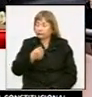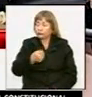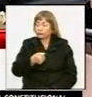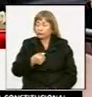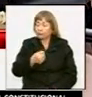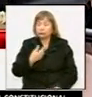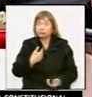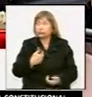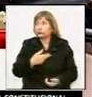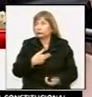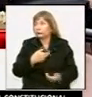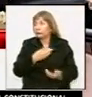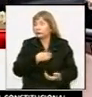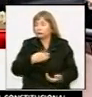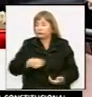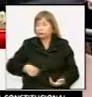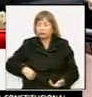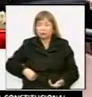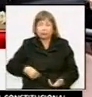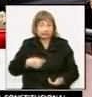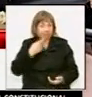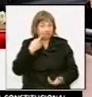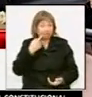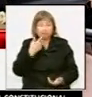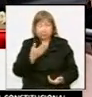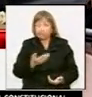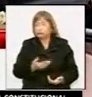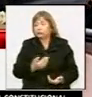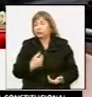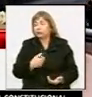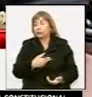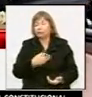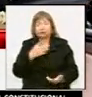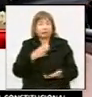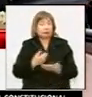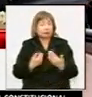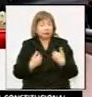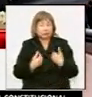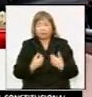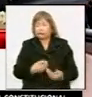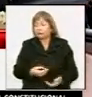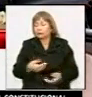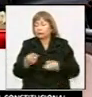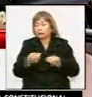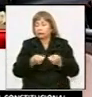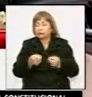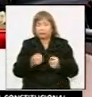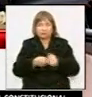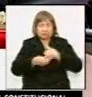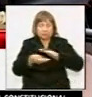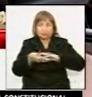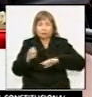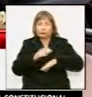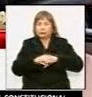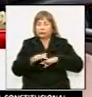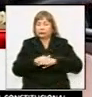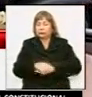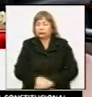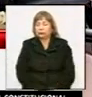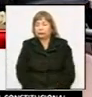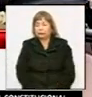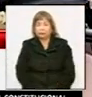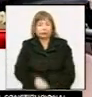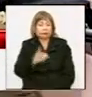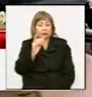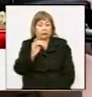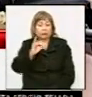presidente regional, el ministro también confía en sus funcionarios. Pero si tenemos funcionarios corruptos, como dijo el congresista